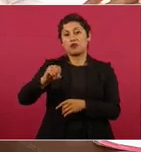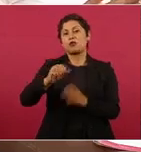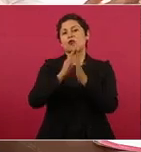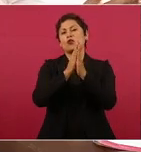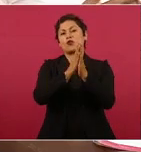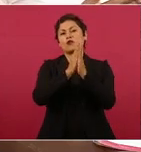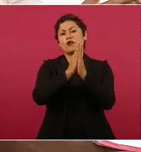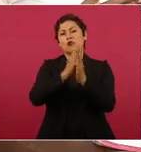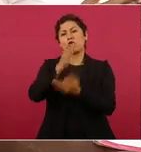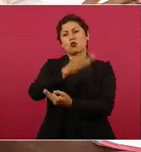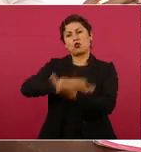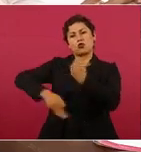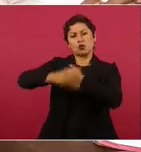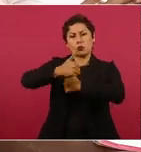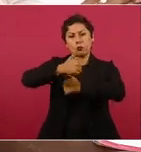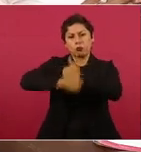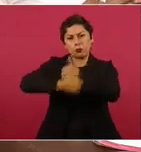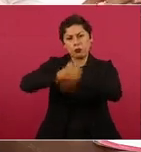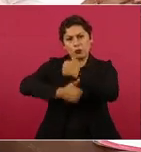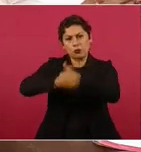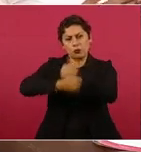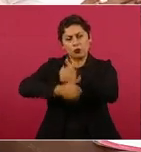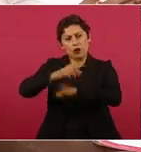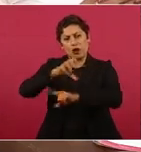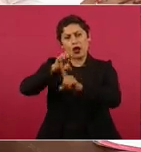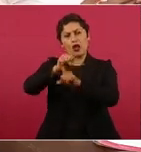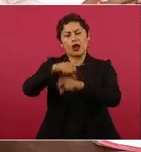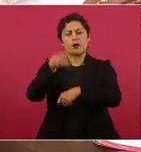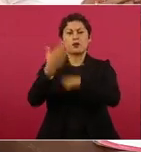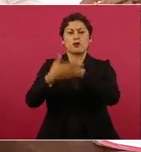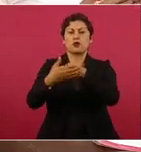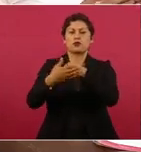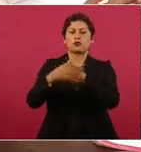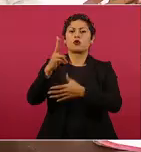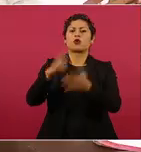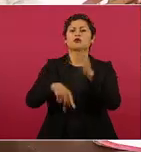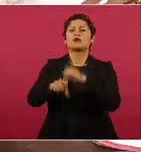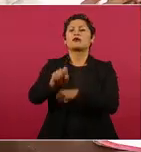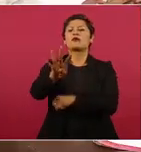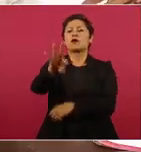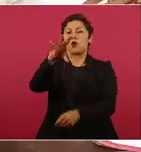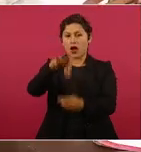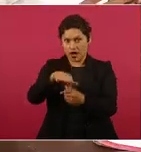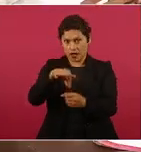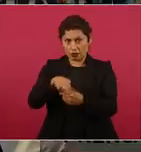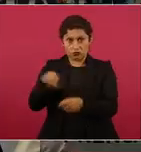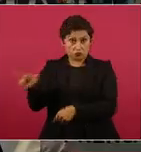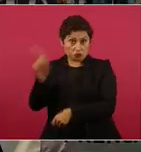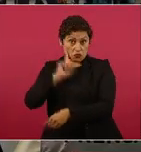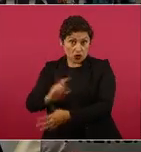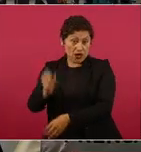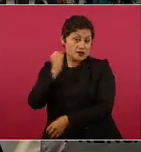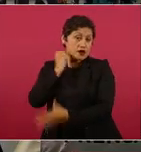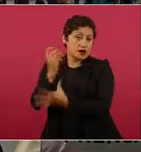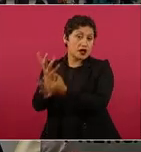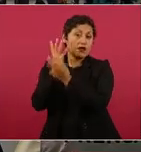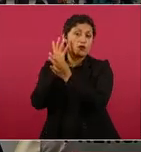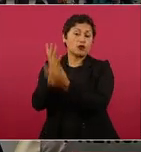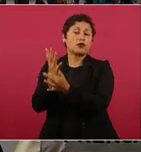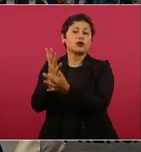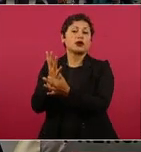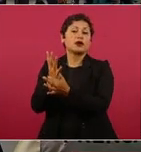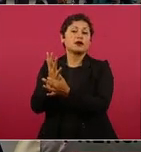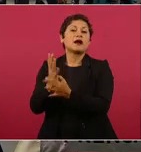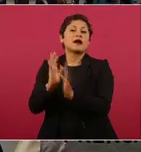los aspirantes a contender en la elección del 2024. La senadora señaló que se han